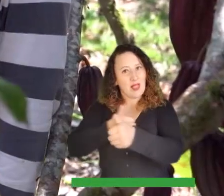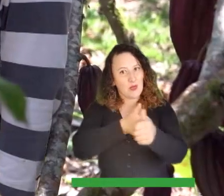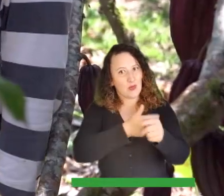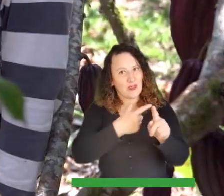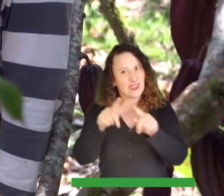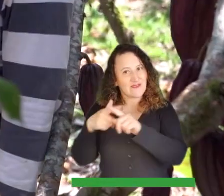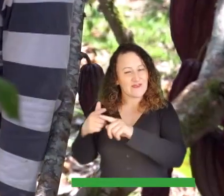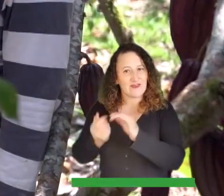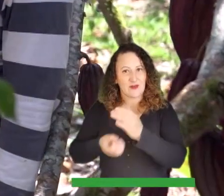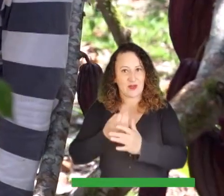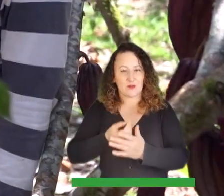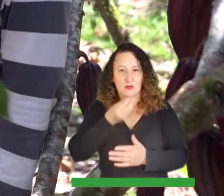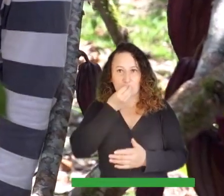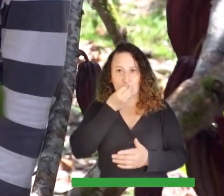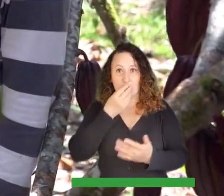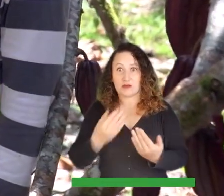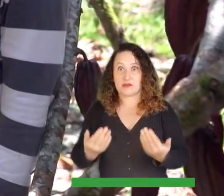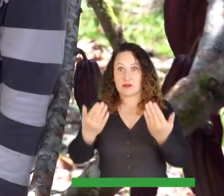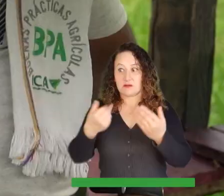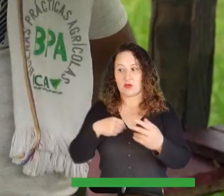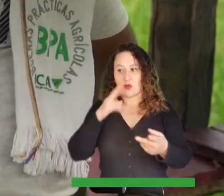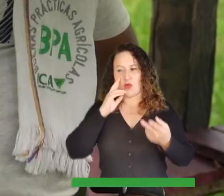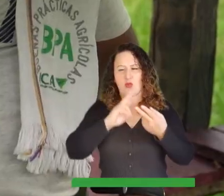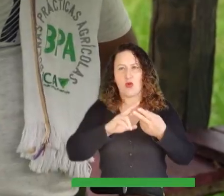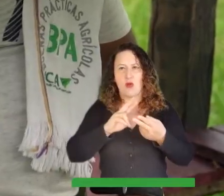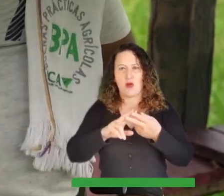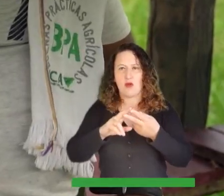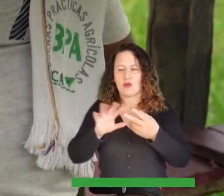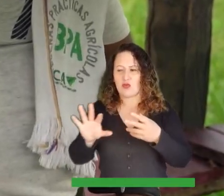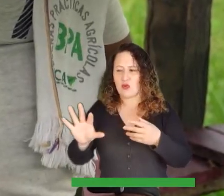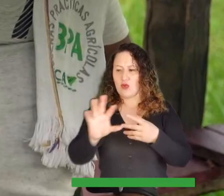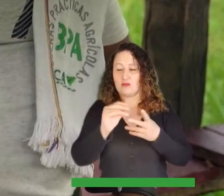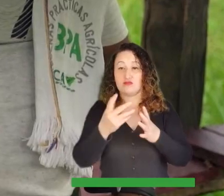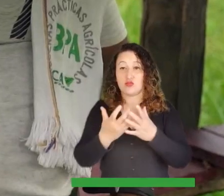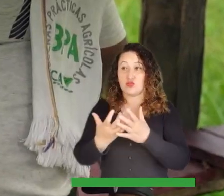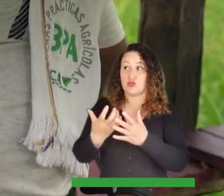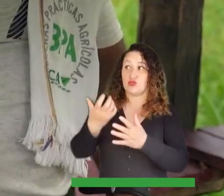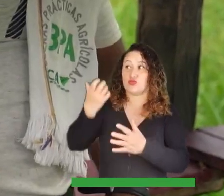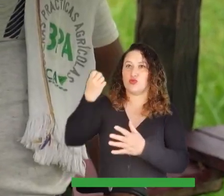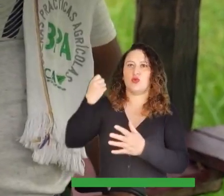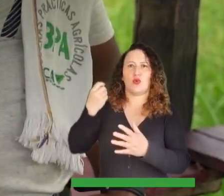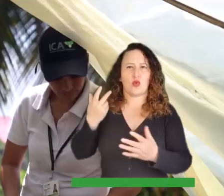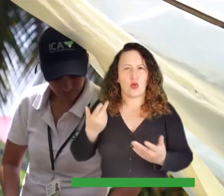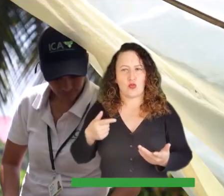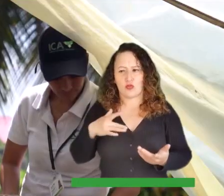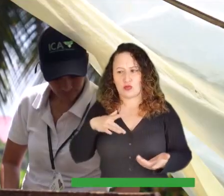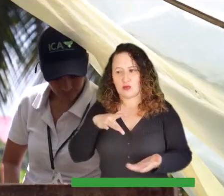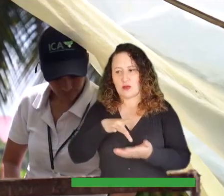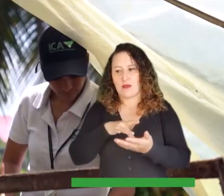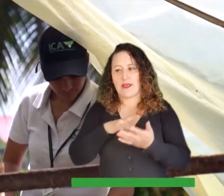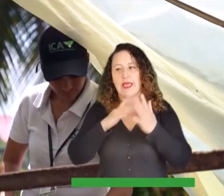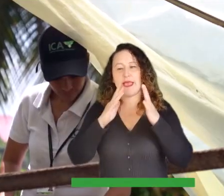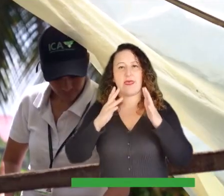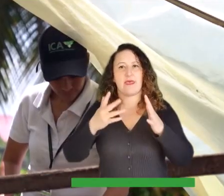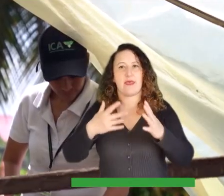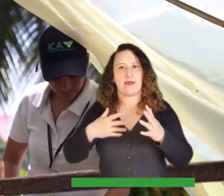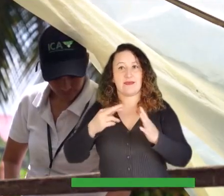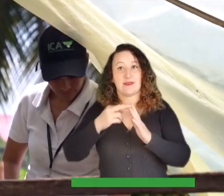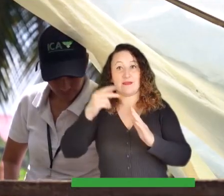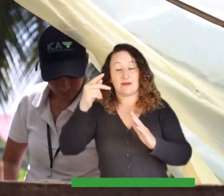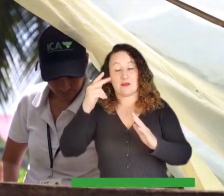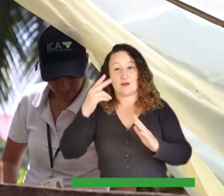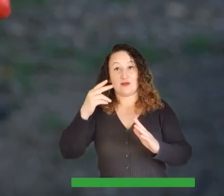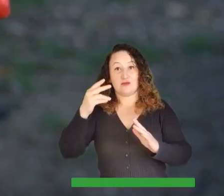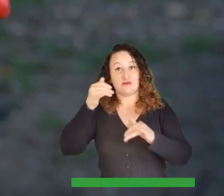alimentos. Entonces lo que me permite es conocer todo eso, su ancestralidad, poder llegar nosotros desde un conocimiento más